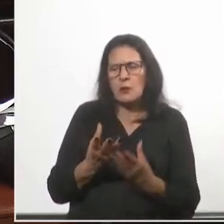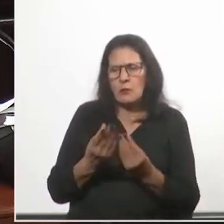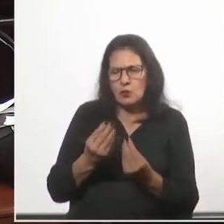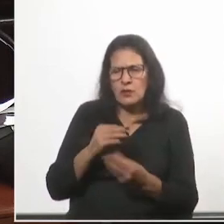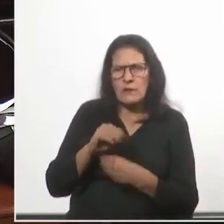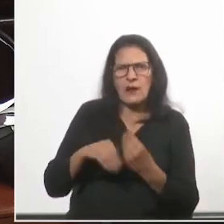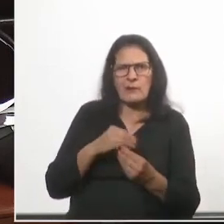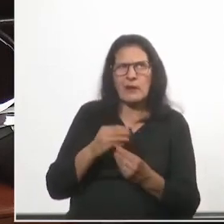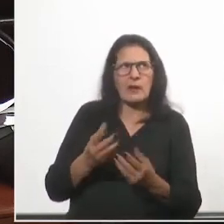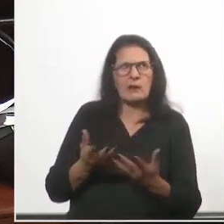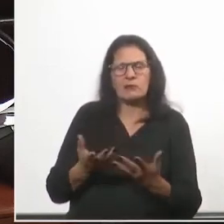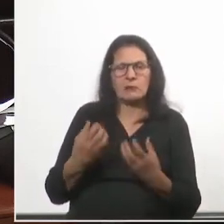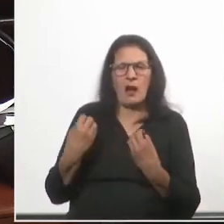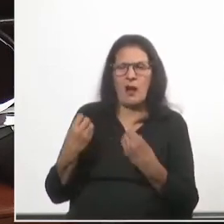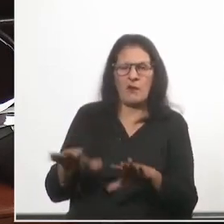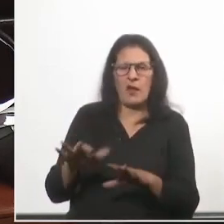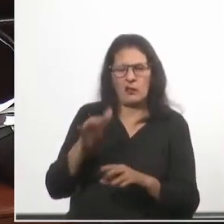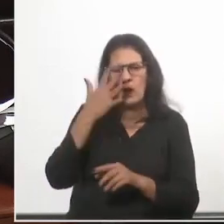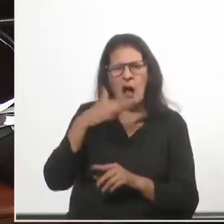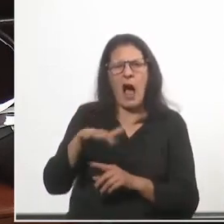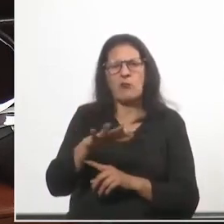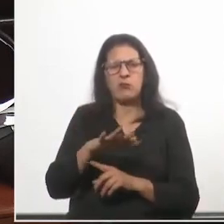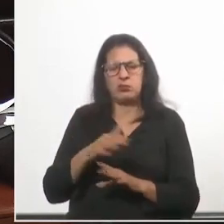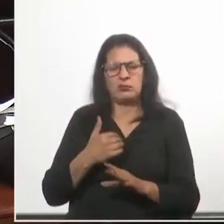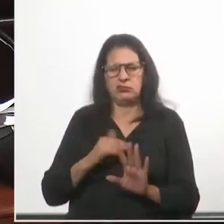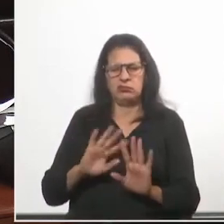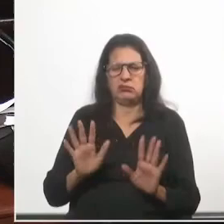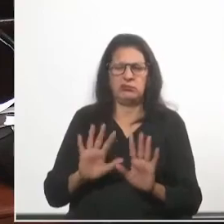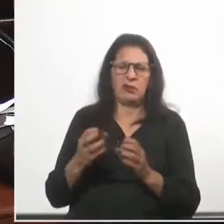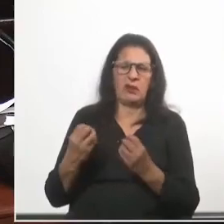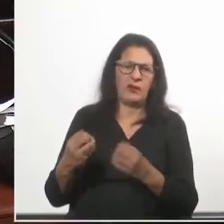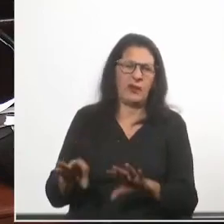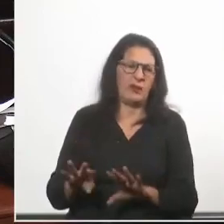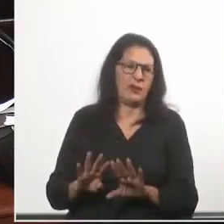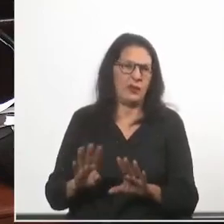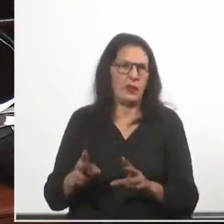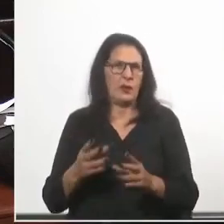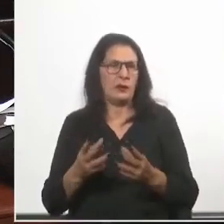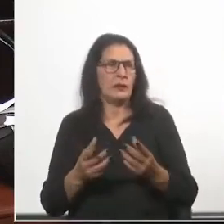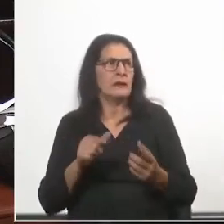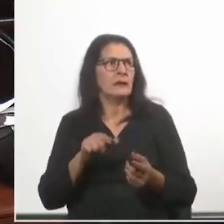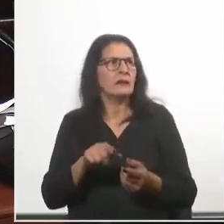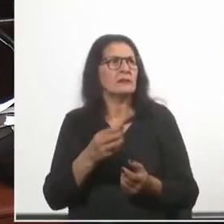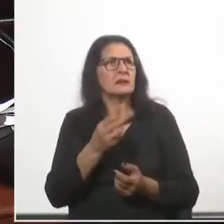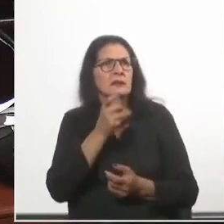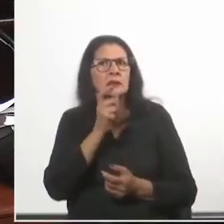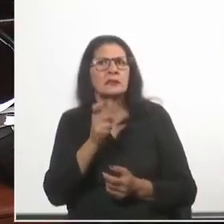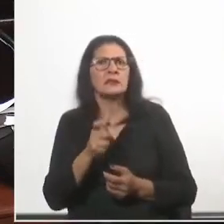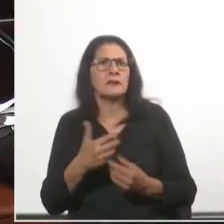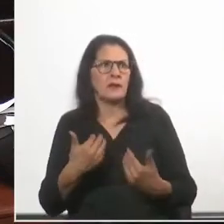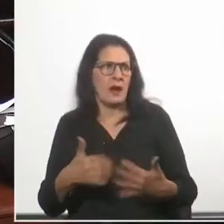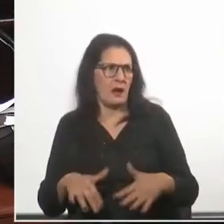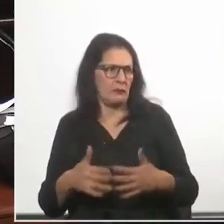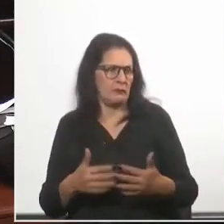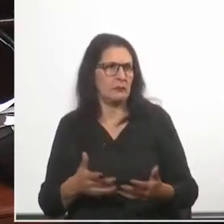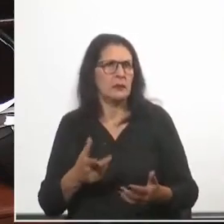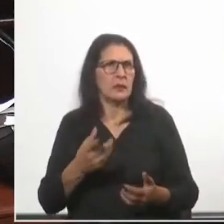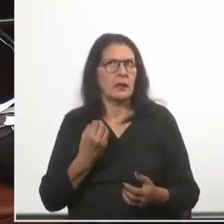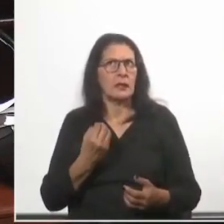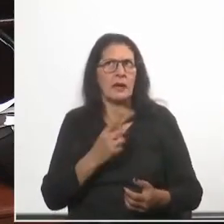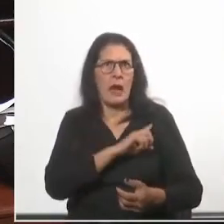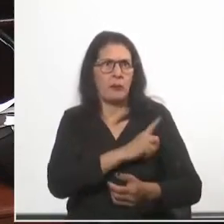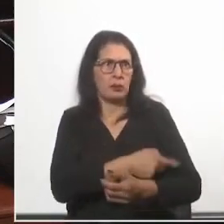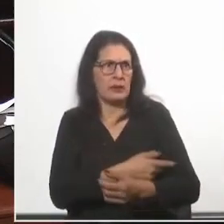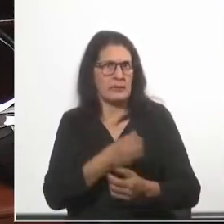familias abandonar el campo, y eso significa que una enorme potencialidad que tiene el